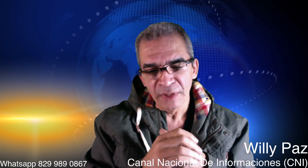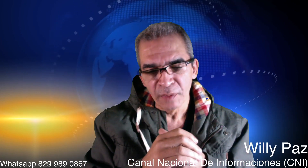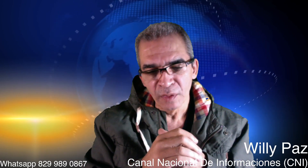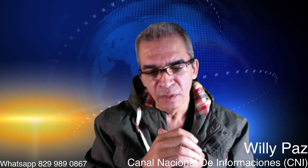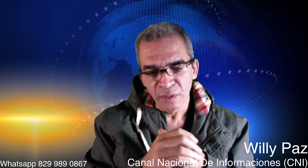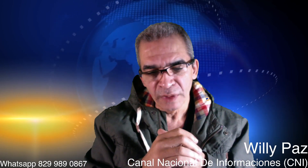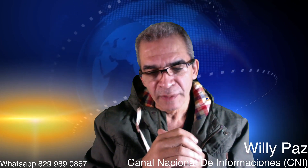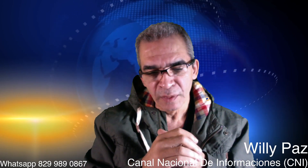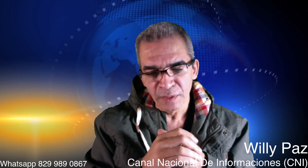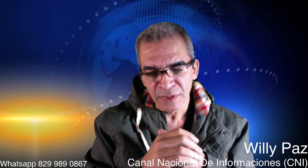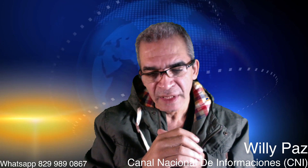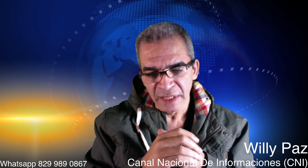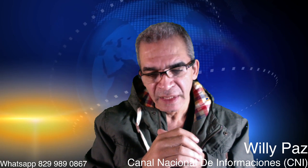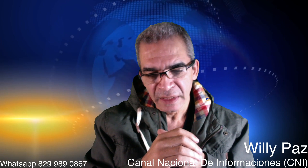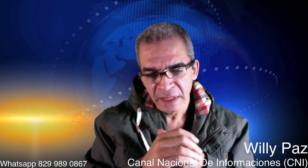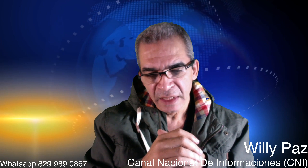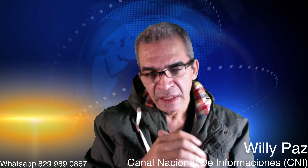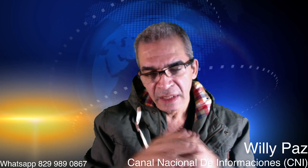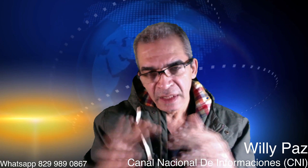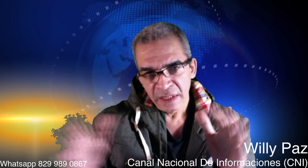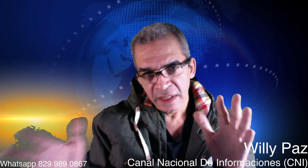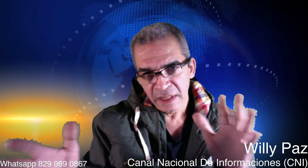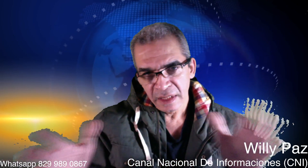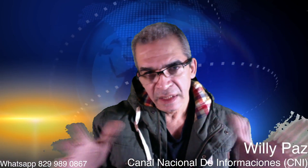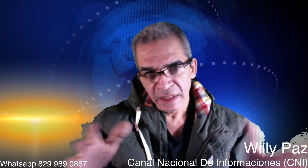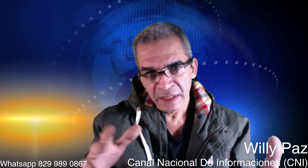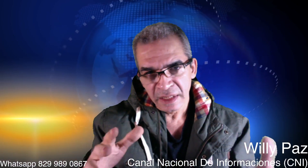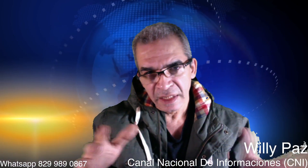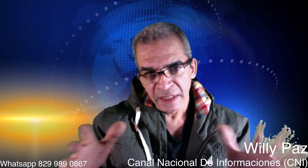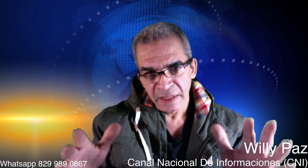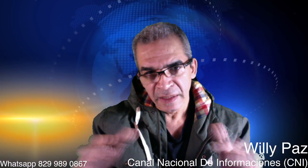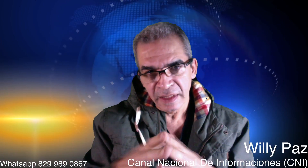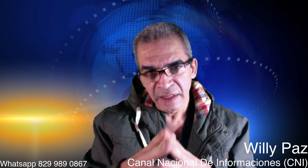Pero debo señalar